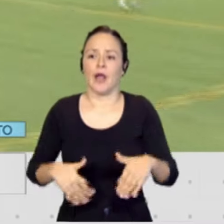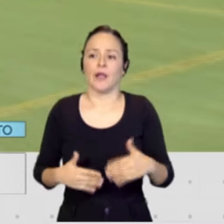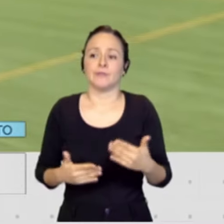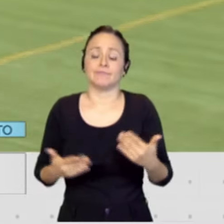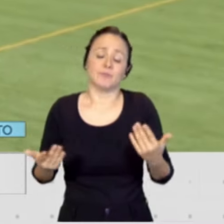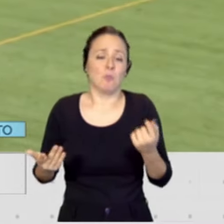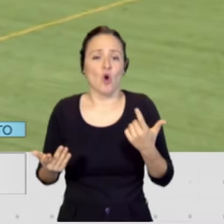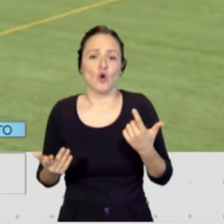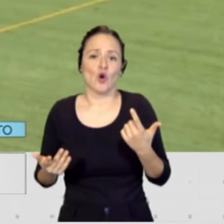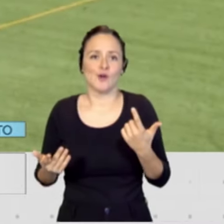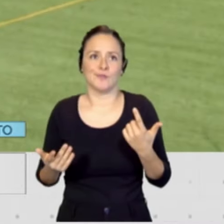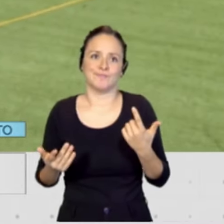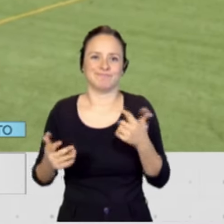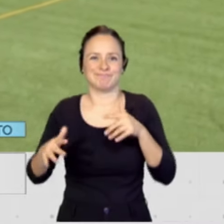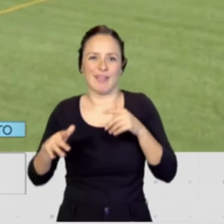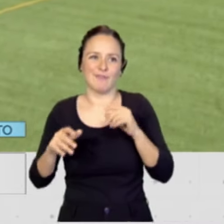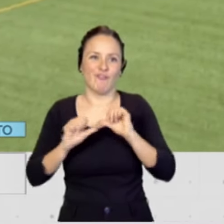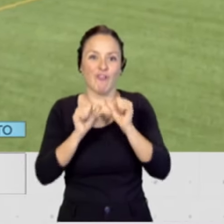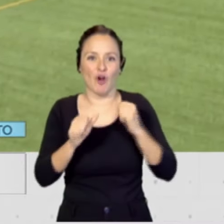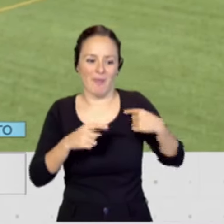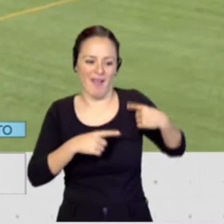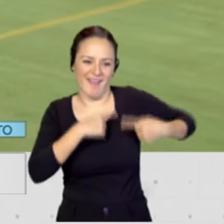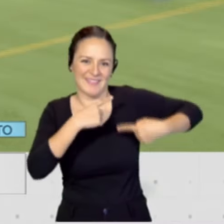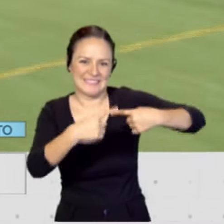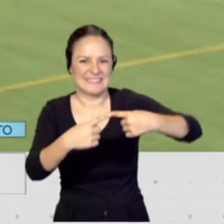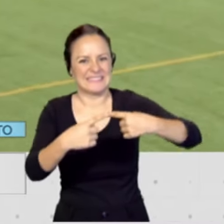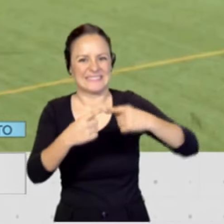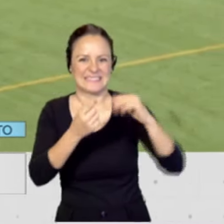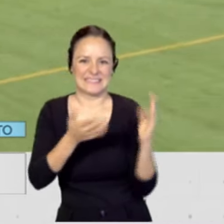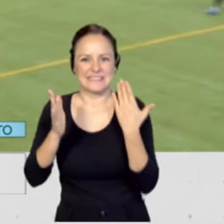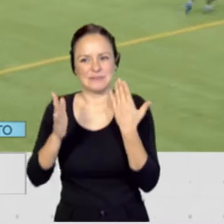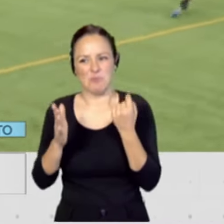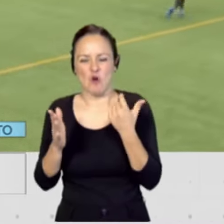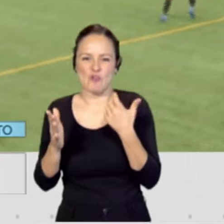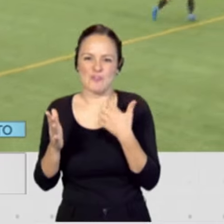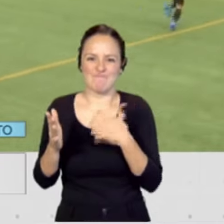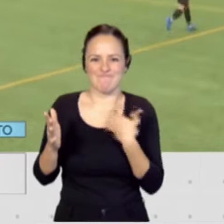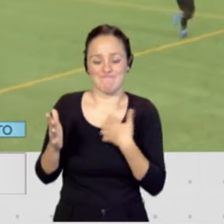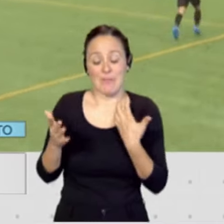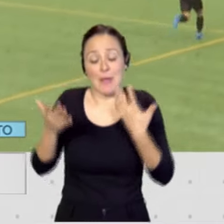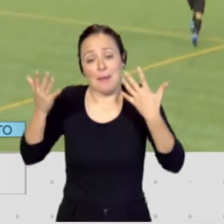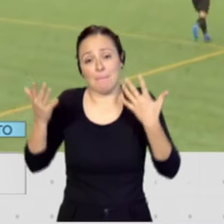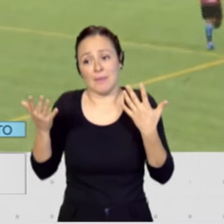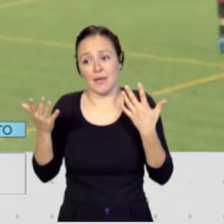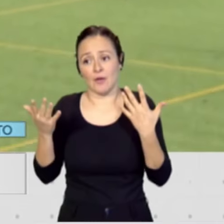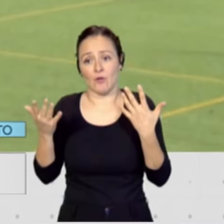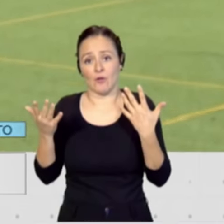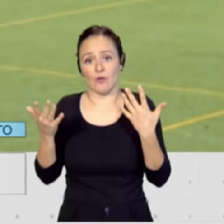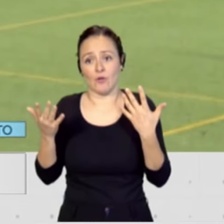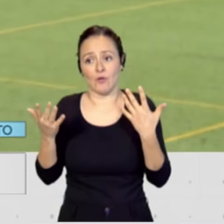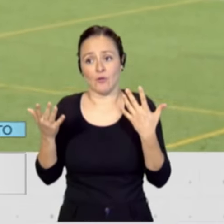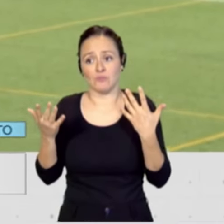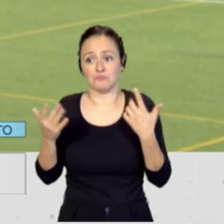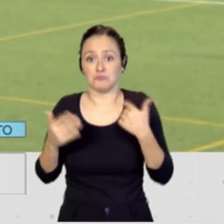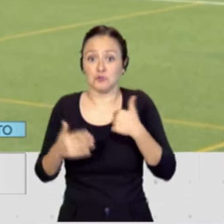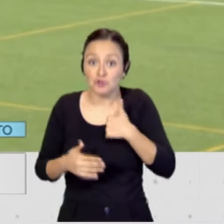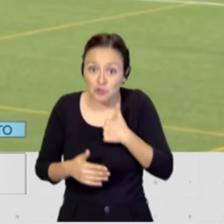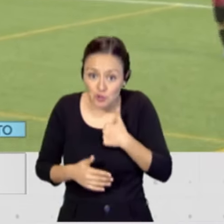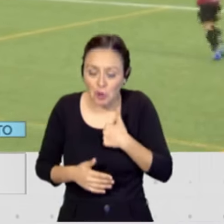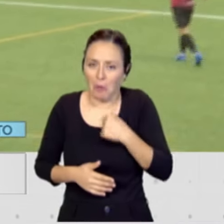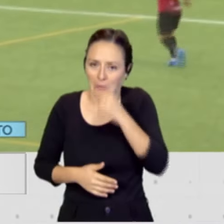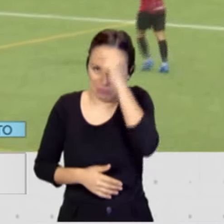dinámica mala durante toda la la temporada lo que ocurre es que bueno que yo que s soy muy